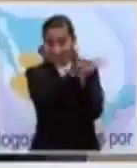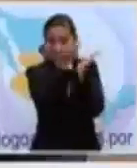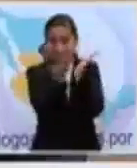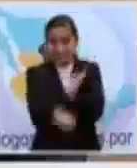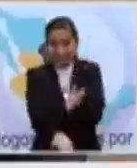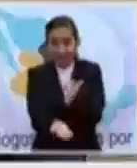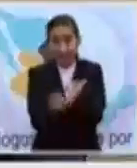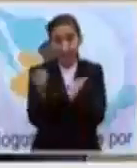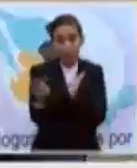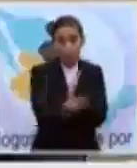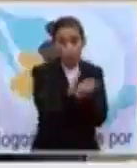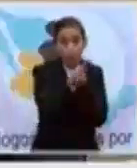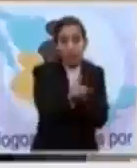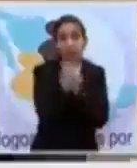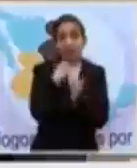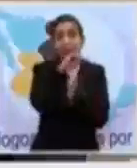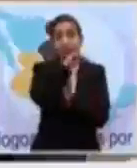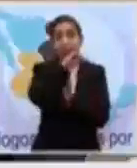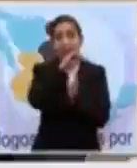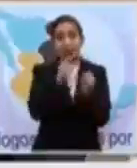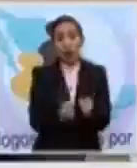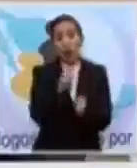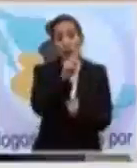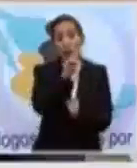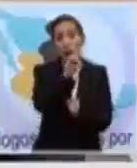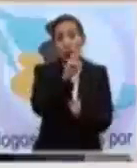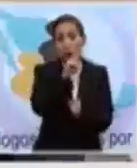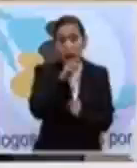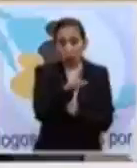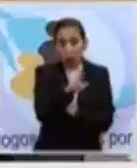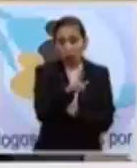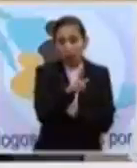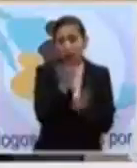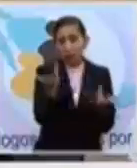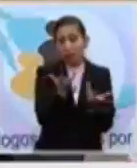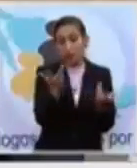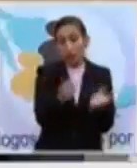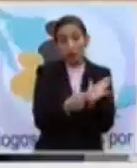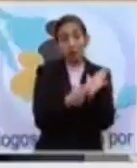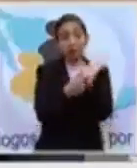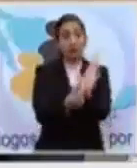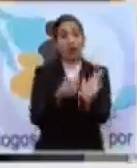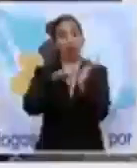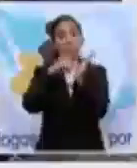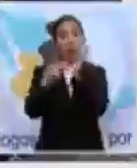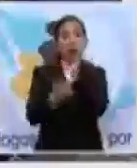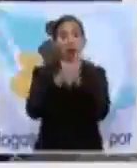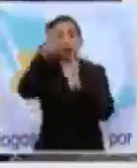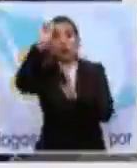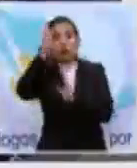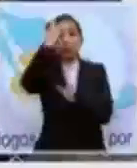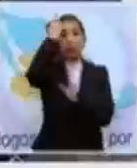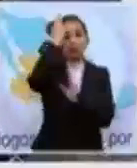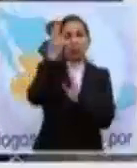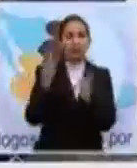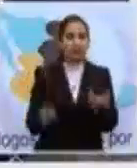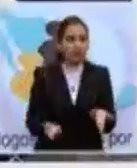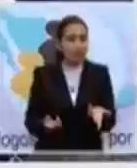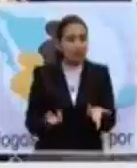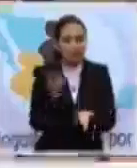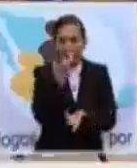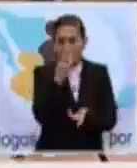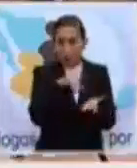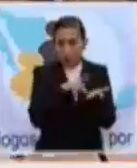Maki, y que ustedes en el Seguro Popular también, doctor, están presentando como un proyecto de universalidad.